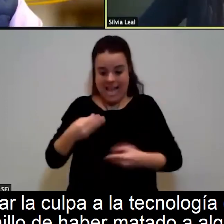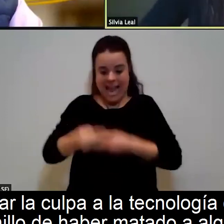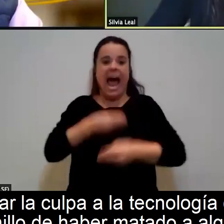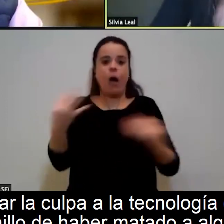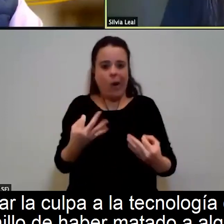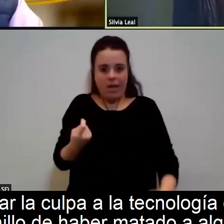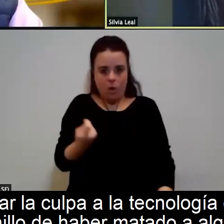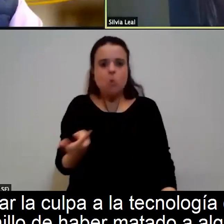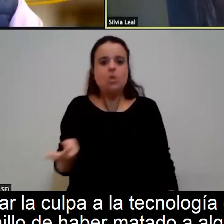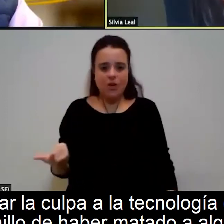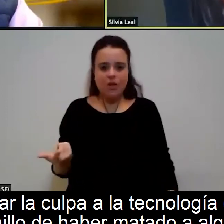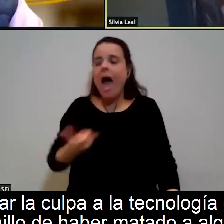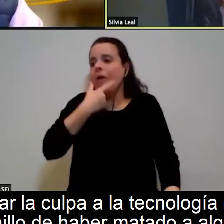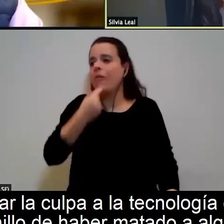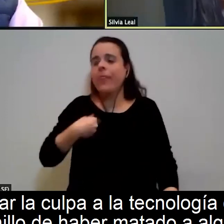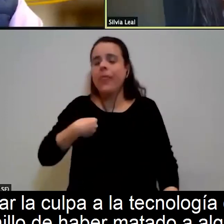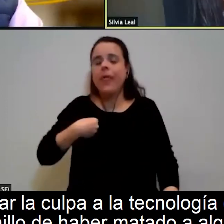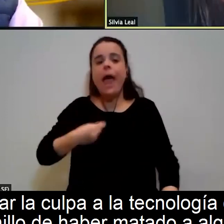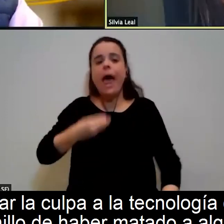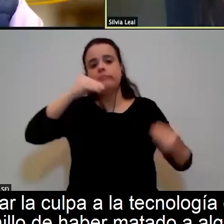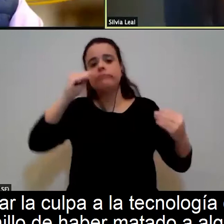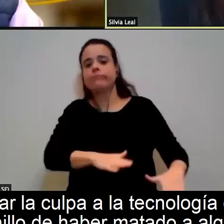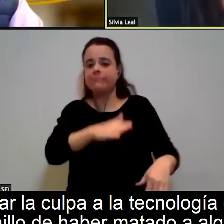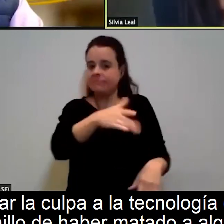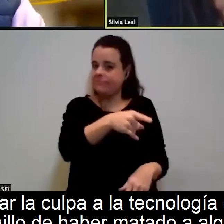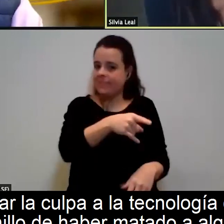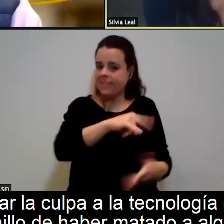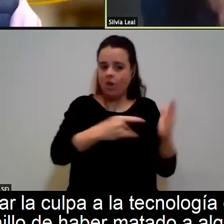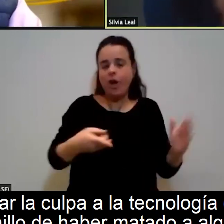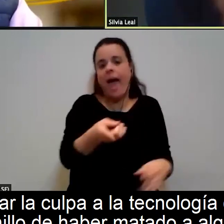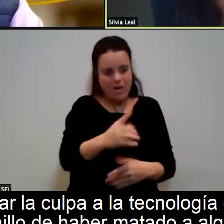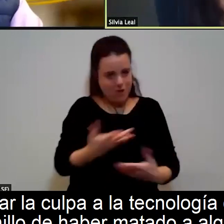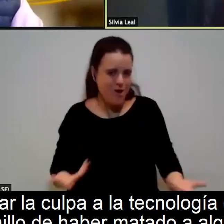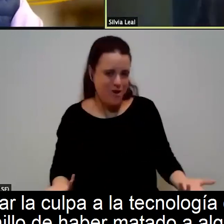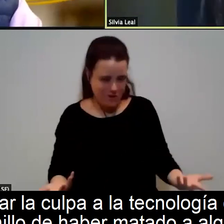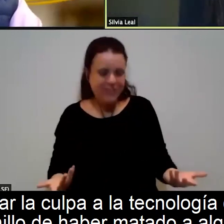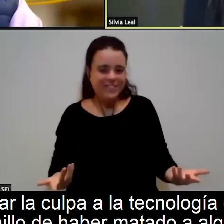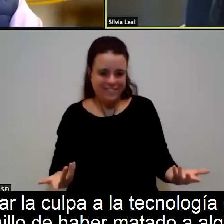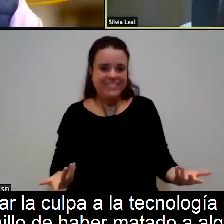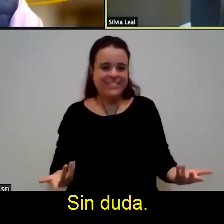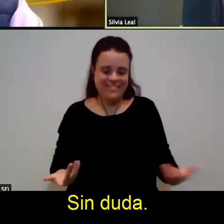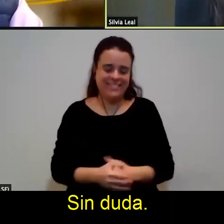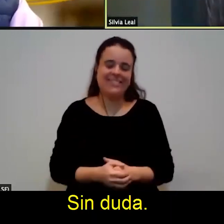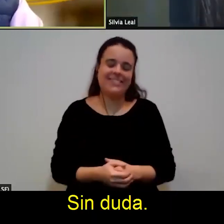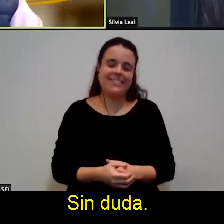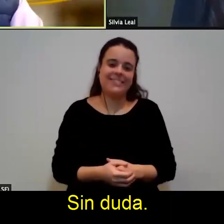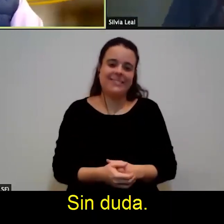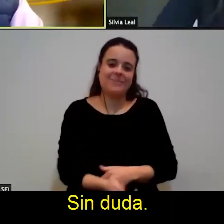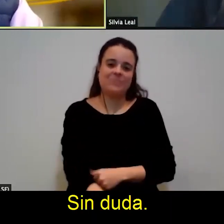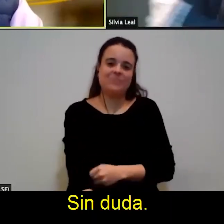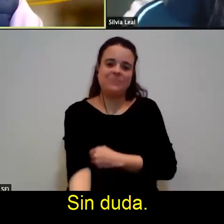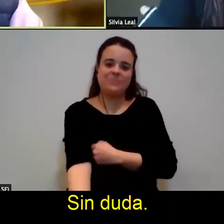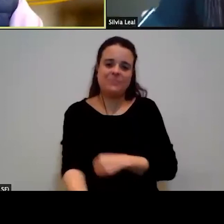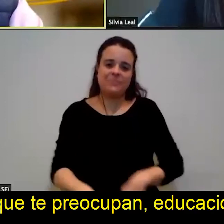que es súper fácil echar la culpa a la tecnología de todo. Pero también es culpable el cuchillo de haber matado a alguien. Es que esto es igual. Sin